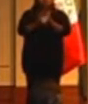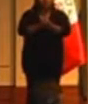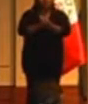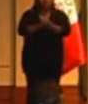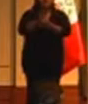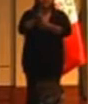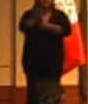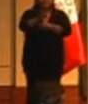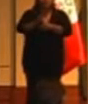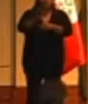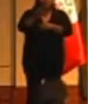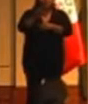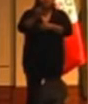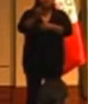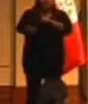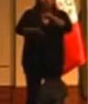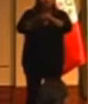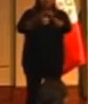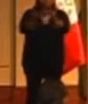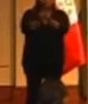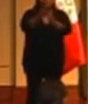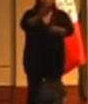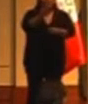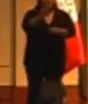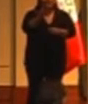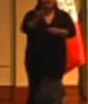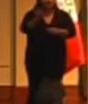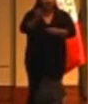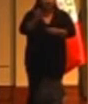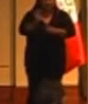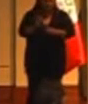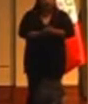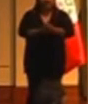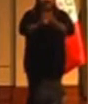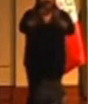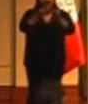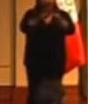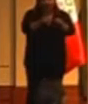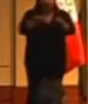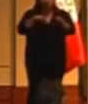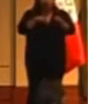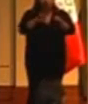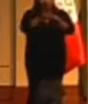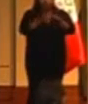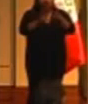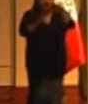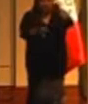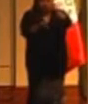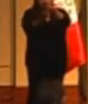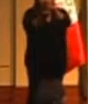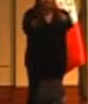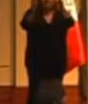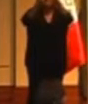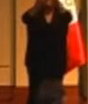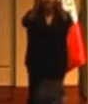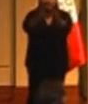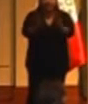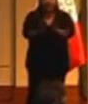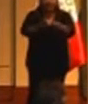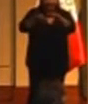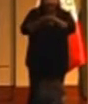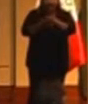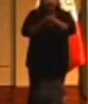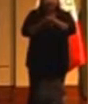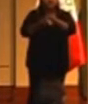el uso de los convenios con Waze. Y esto lo estamos utilizando en un mapa integrado de seguridad ciudadana. Yo desde